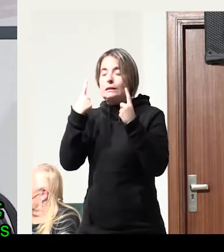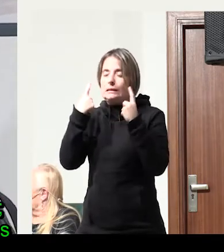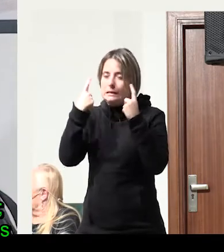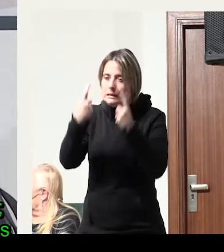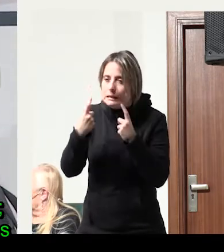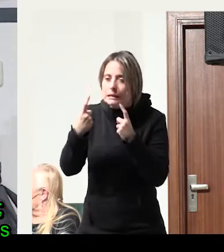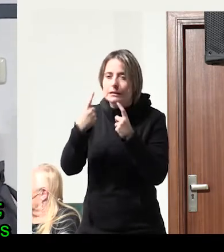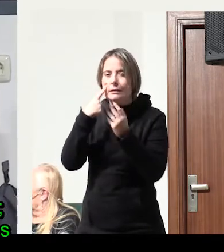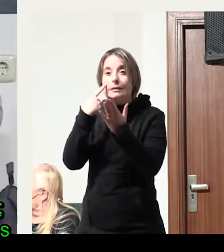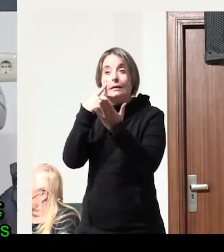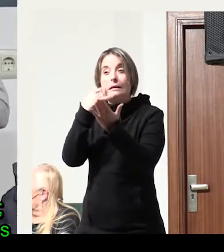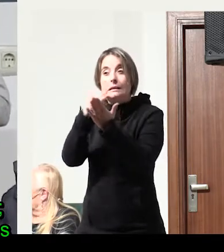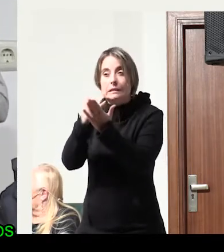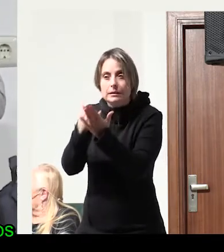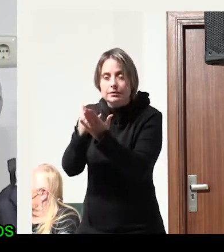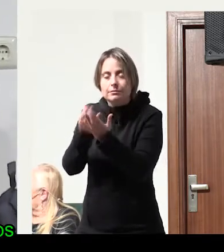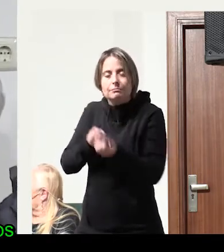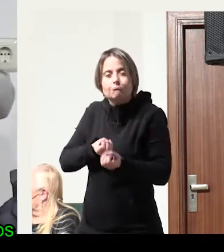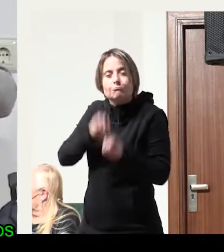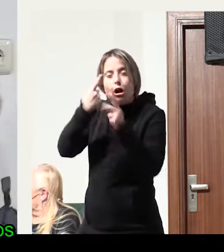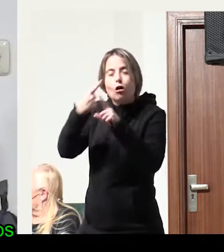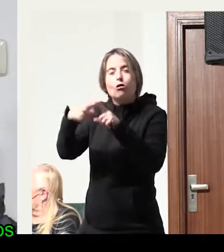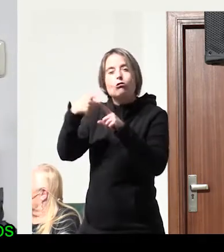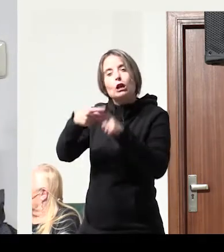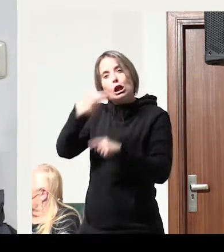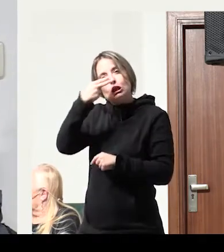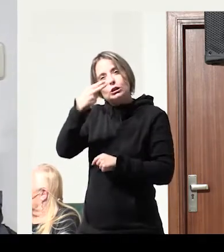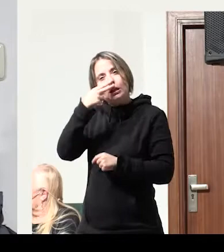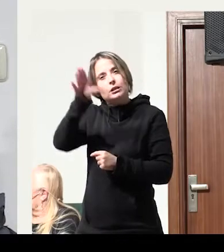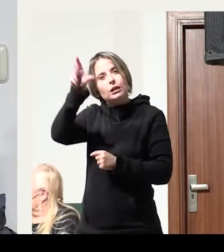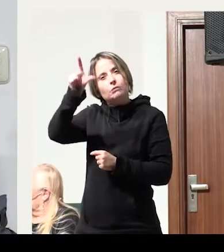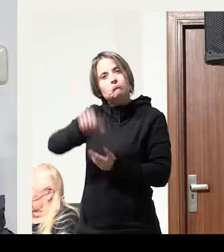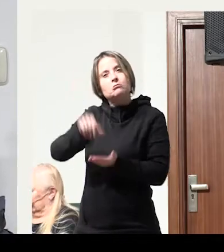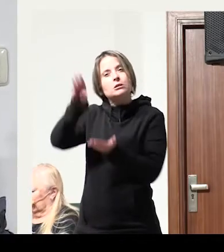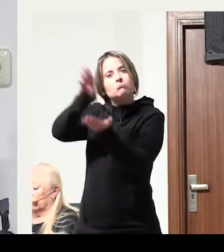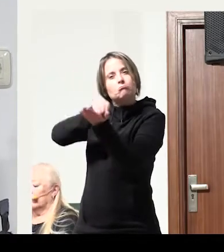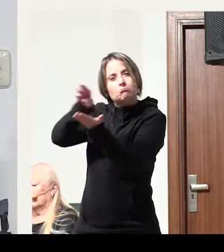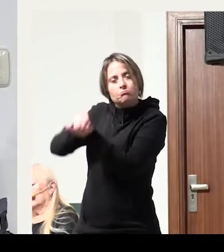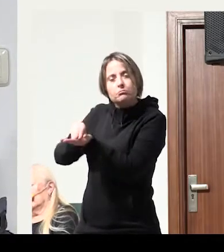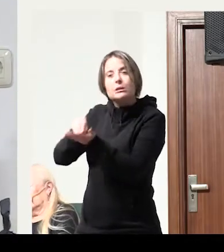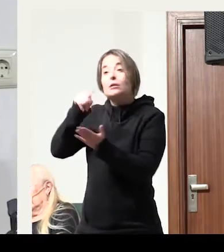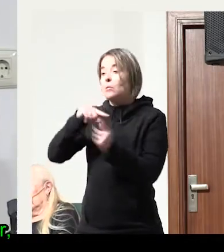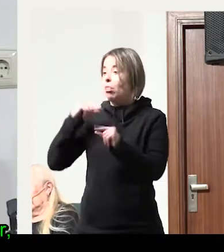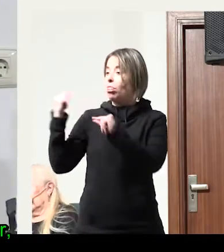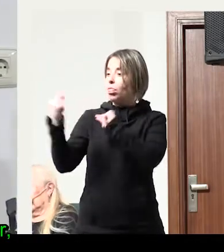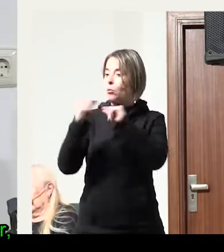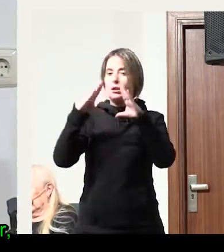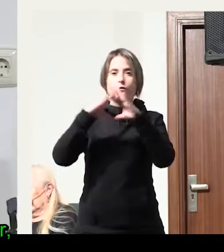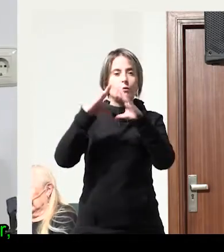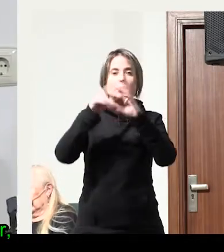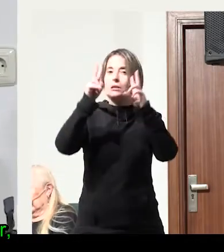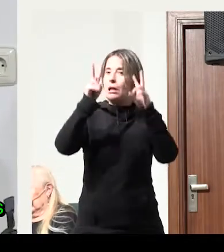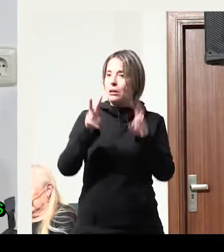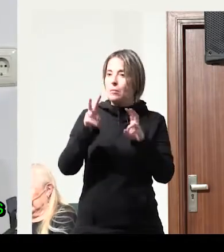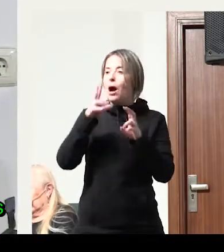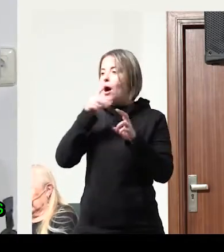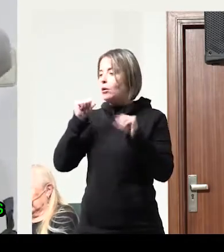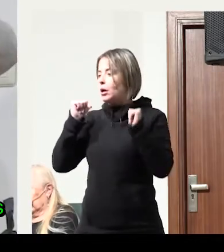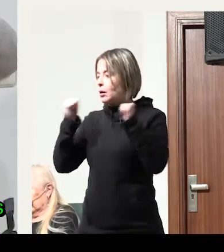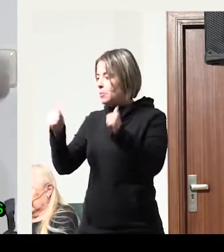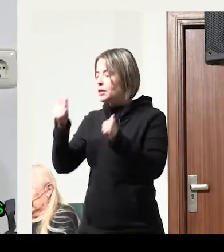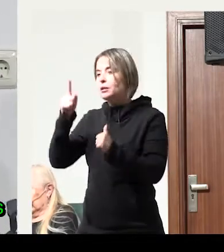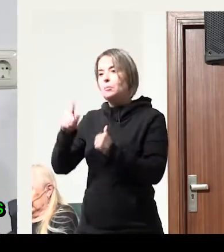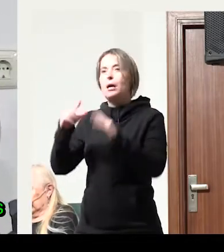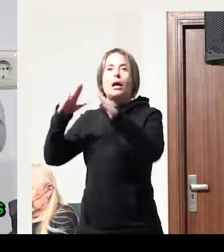de hablar, salen cosas muy interesantes, y creo que lo mismo que hacemos debates feministas sobre otras cuestiones, tendríamos que empezar a hacer en las casas de las mujeres o